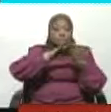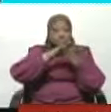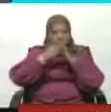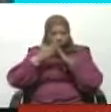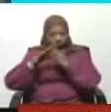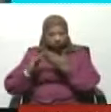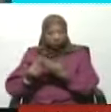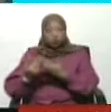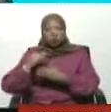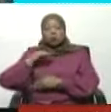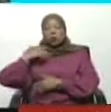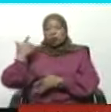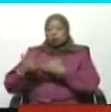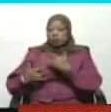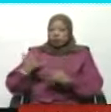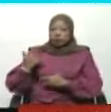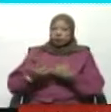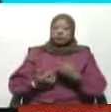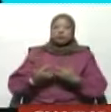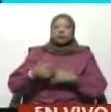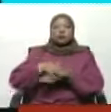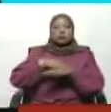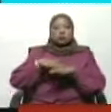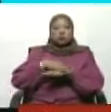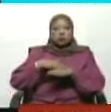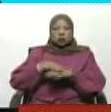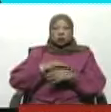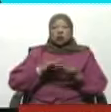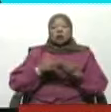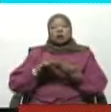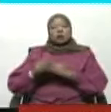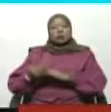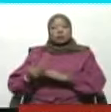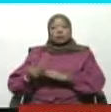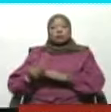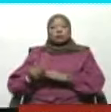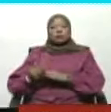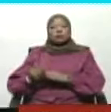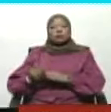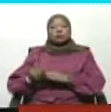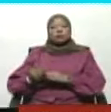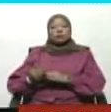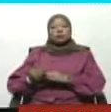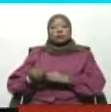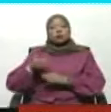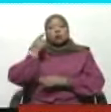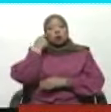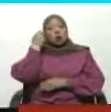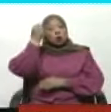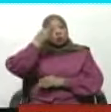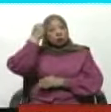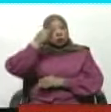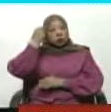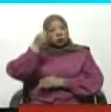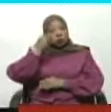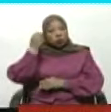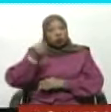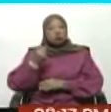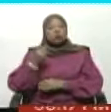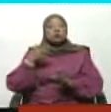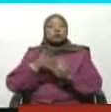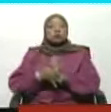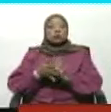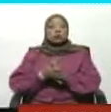marcador en nuestra acción, tiene que ser el Ministerio de las Comunas. Por eso es que yo te he planteado que